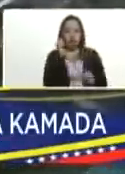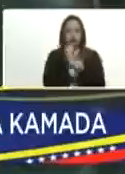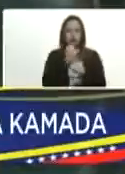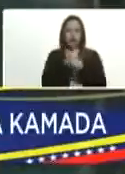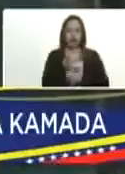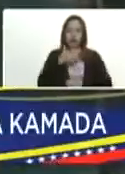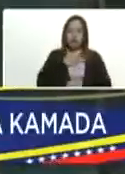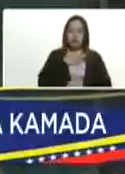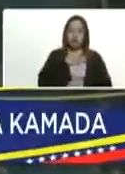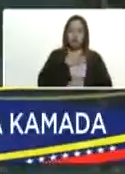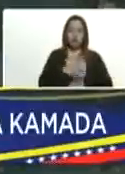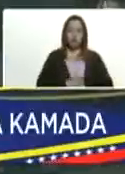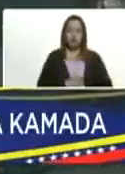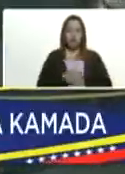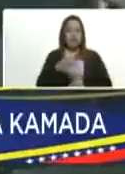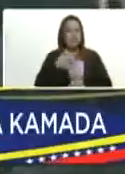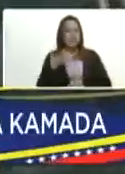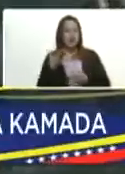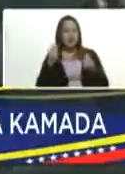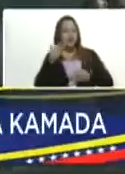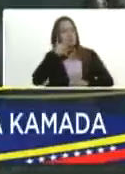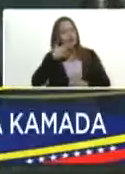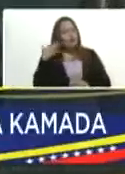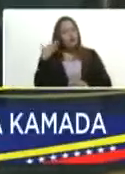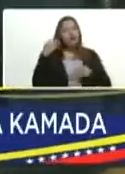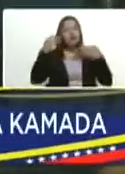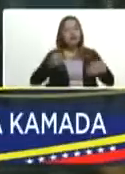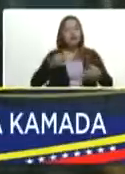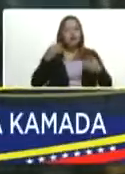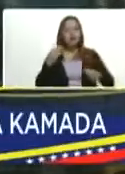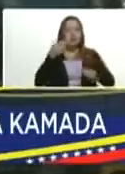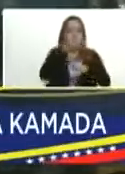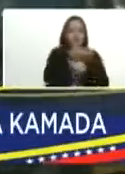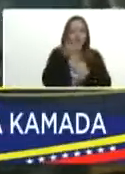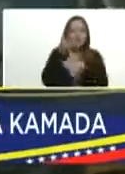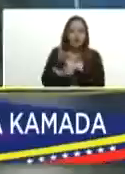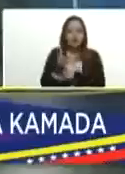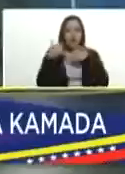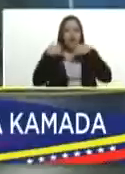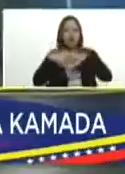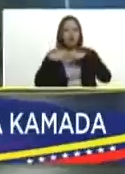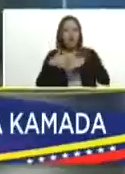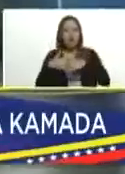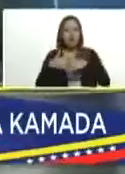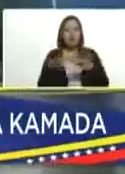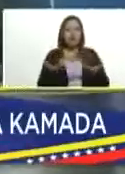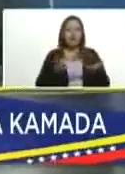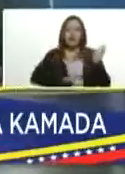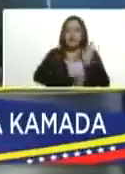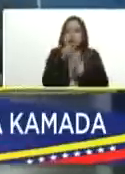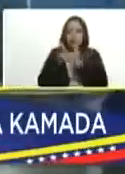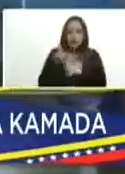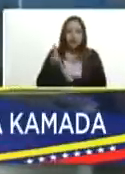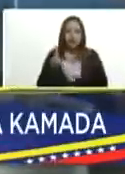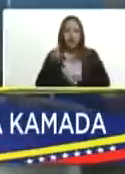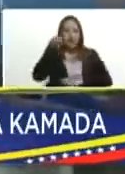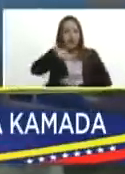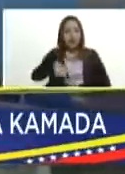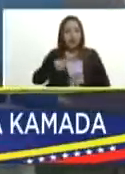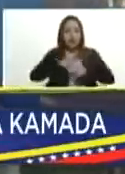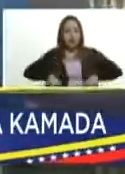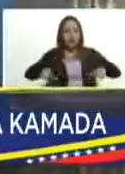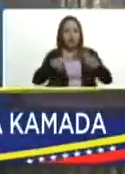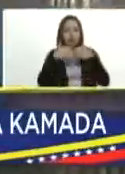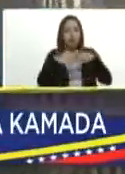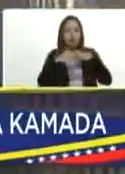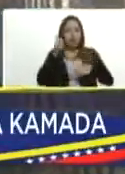yo me siento muy orgulloso cada vez que visito cada planta, cada fábrica aquí en nuestra zona industrial